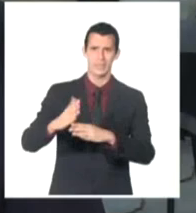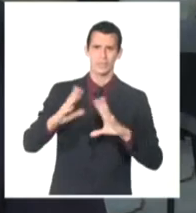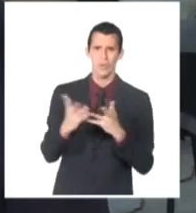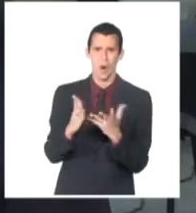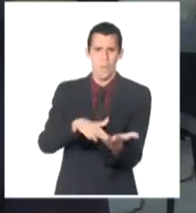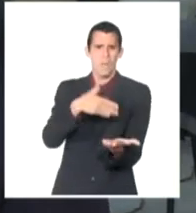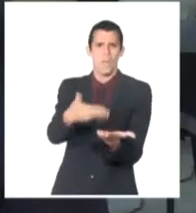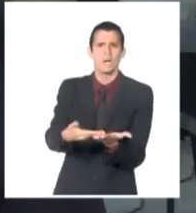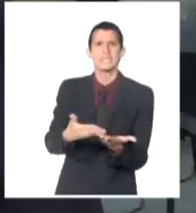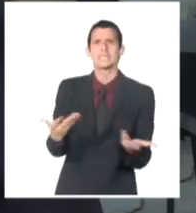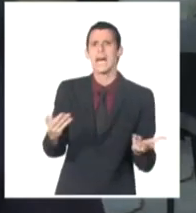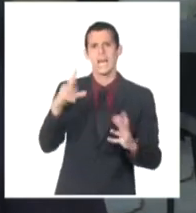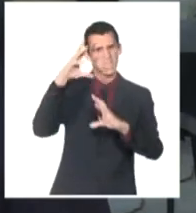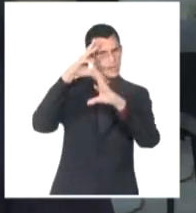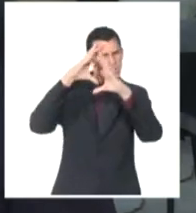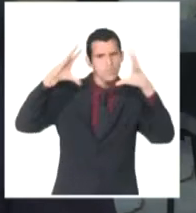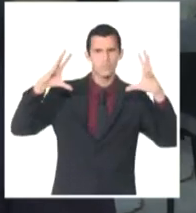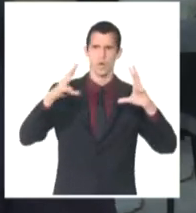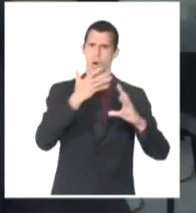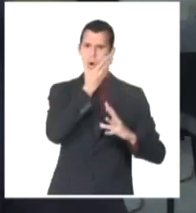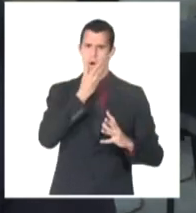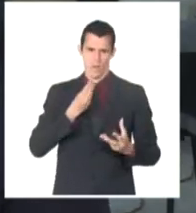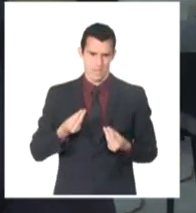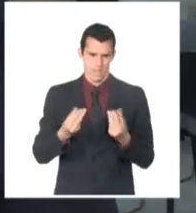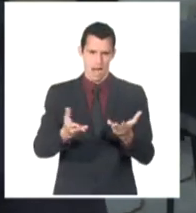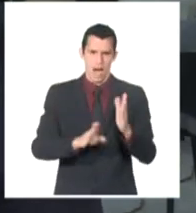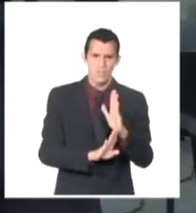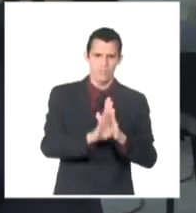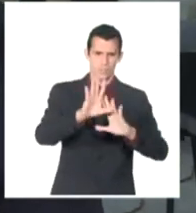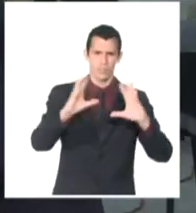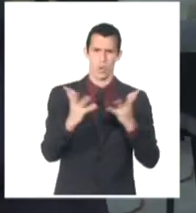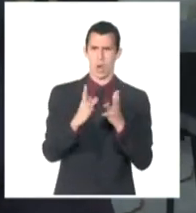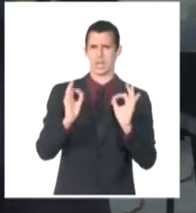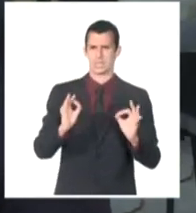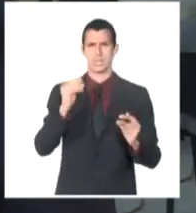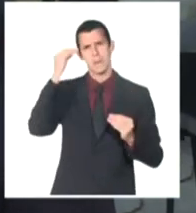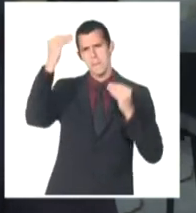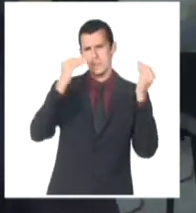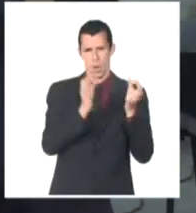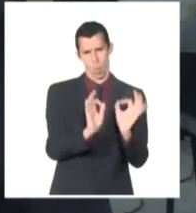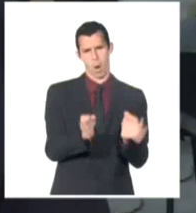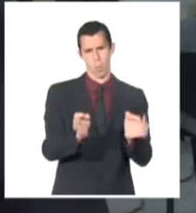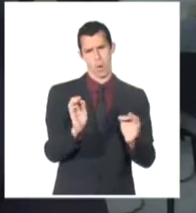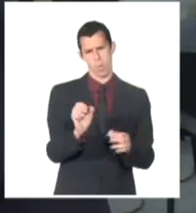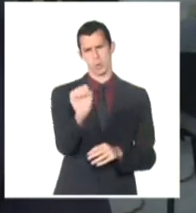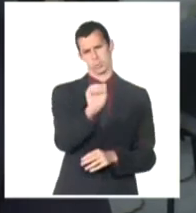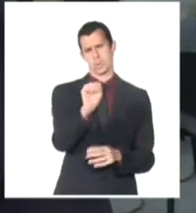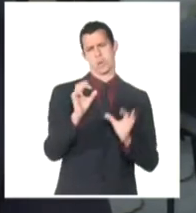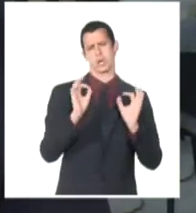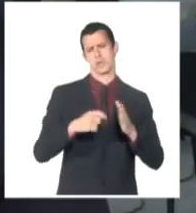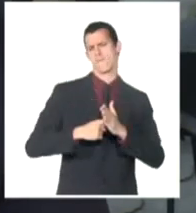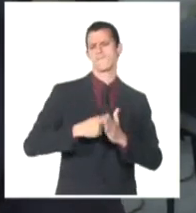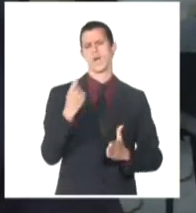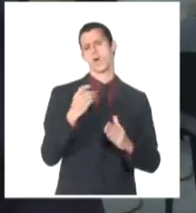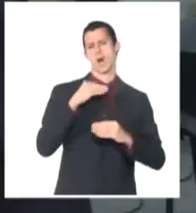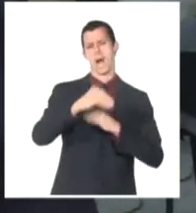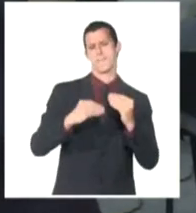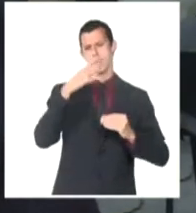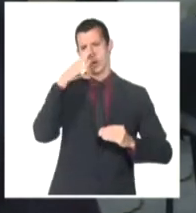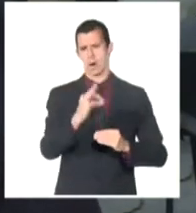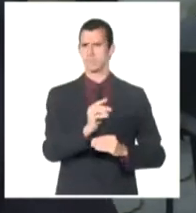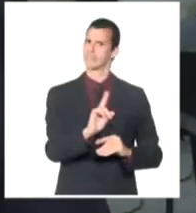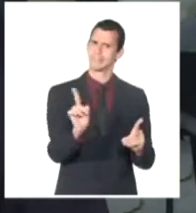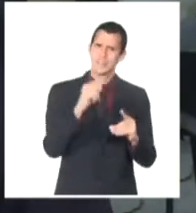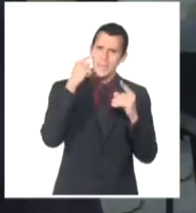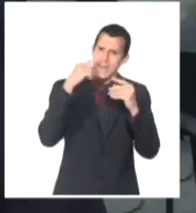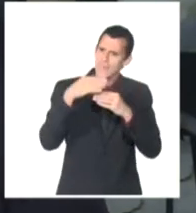la juventud, por la construcción en colectivo de una propuesta mejor y de un diseño mejor, de un socialismo que estamos dispuestos a continuar, seguir construyendo, pero que no solo